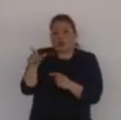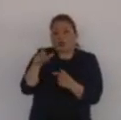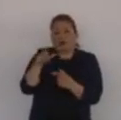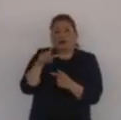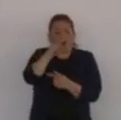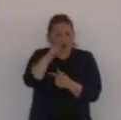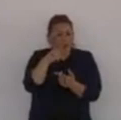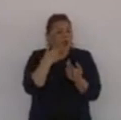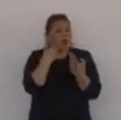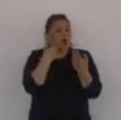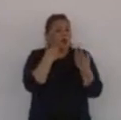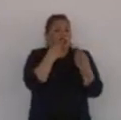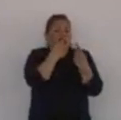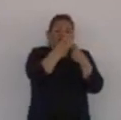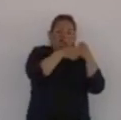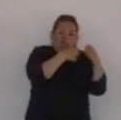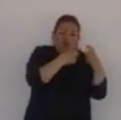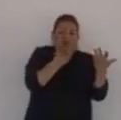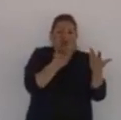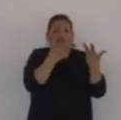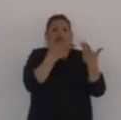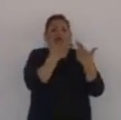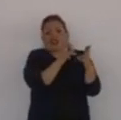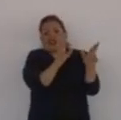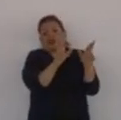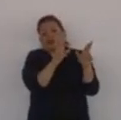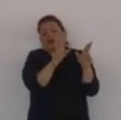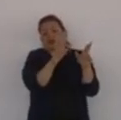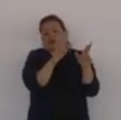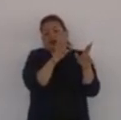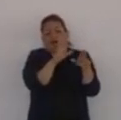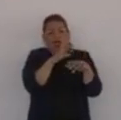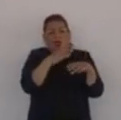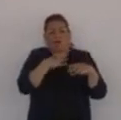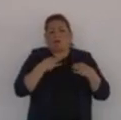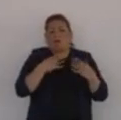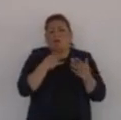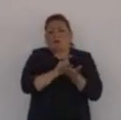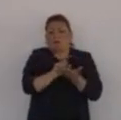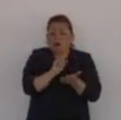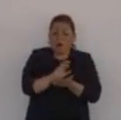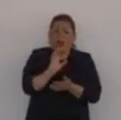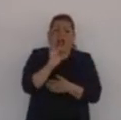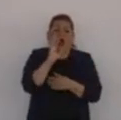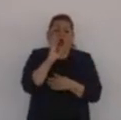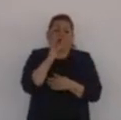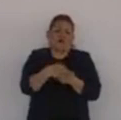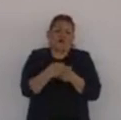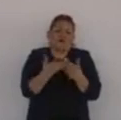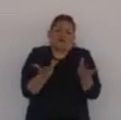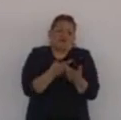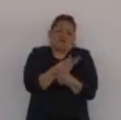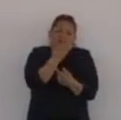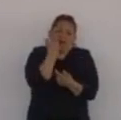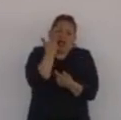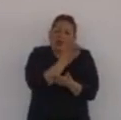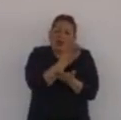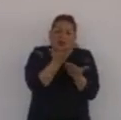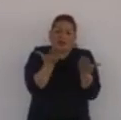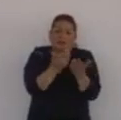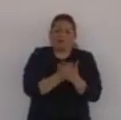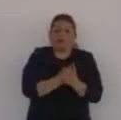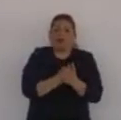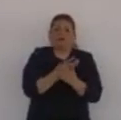en el supermercado, en las tiendas, en un restaurante. Es una tarjeta bancaria al 100%.